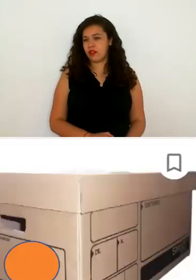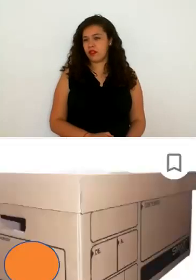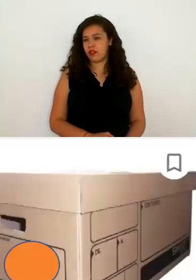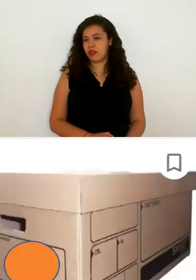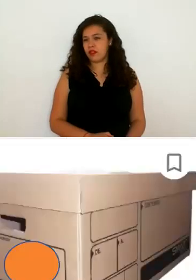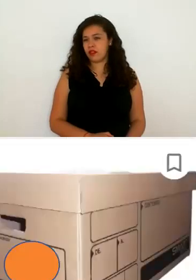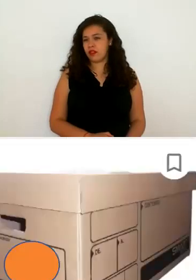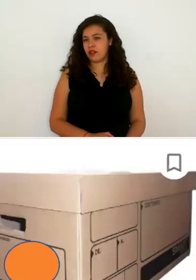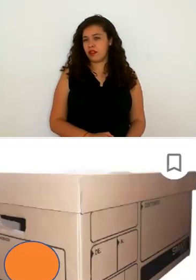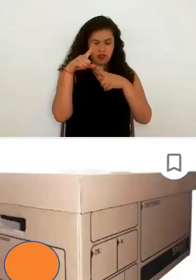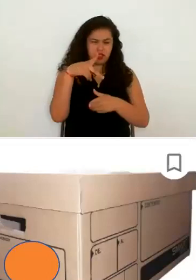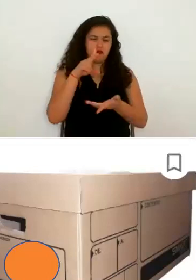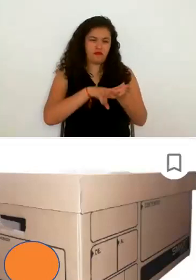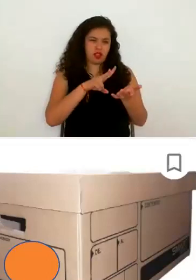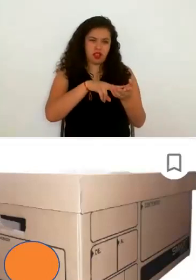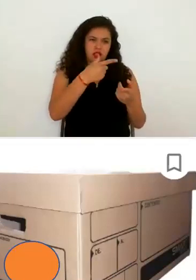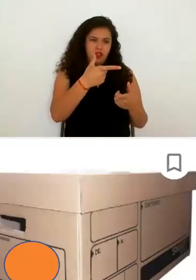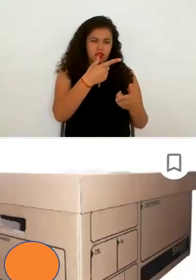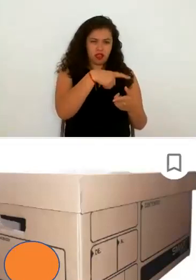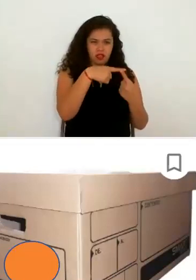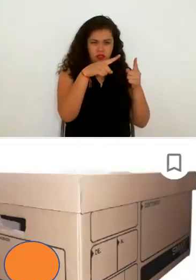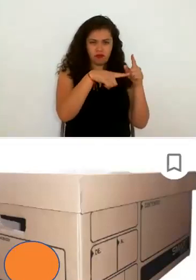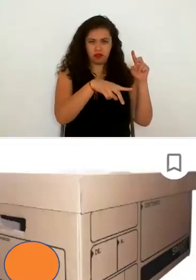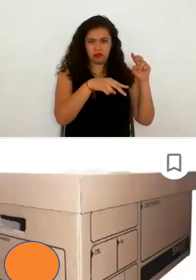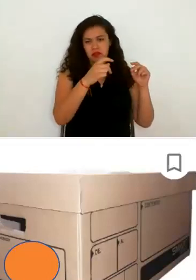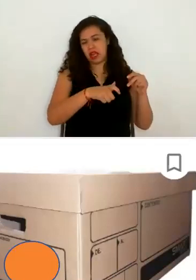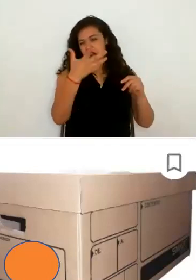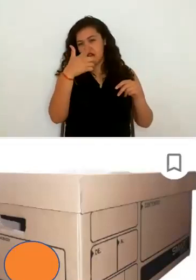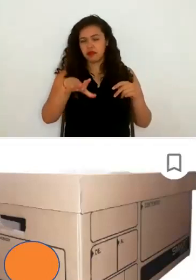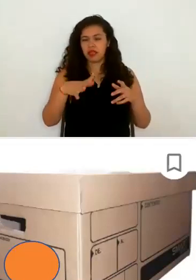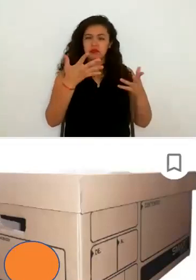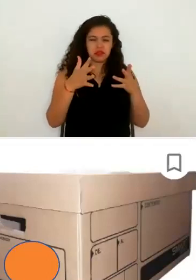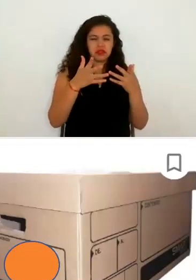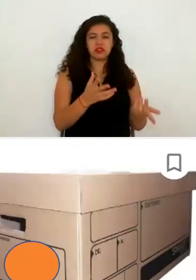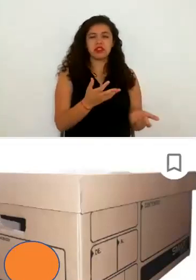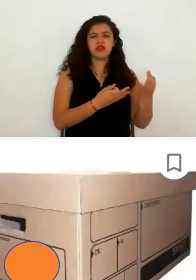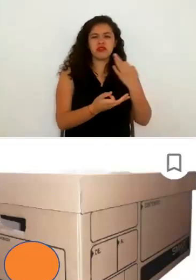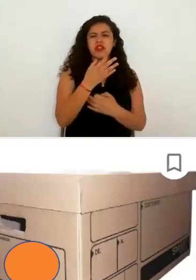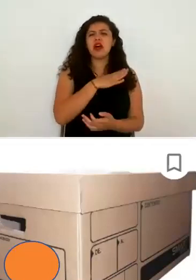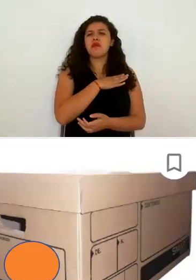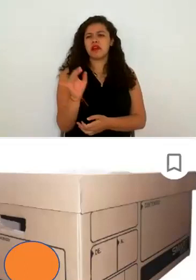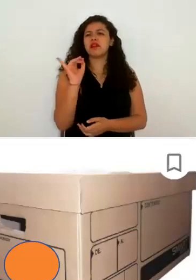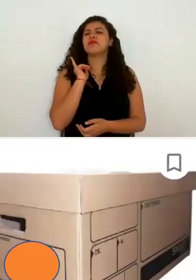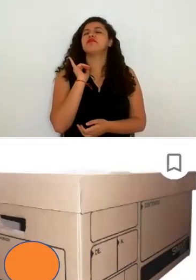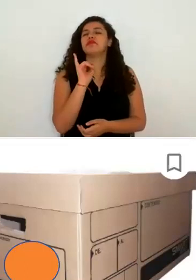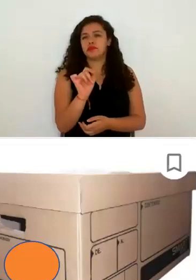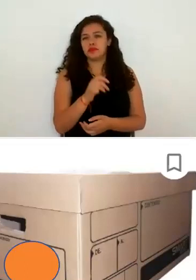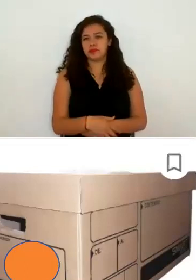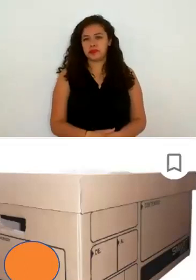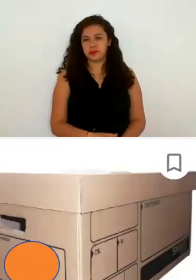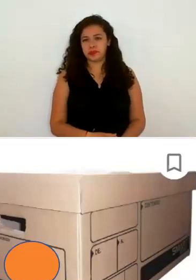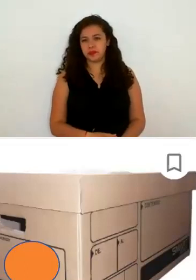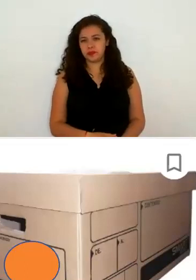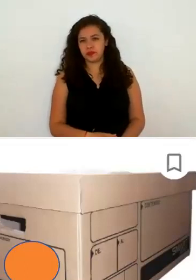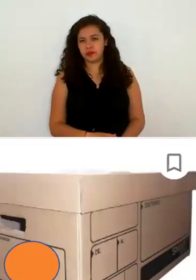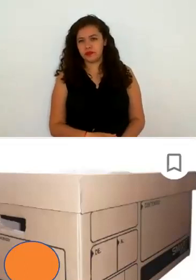de diferentes precios también, y todas son buenas. Las cajas que tenemos, sobre